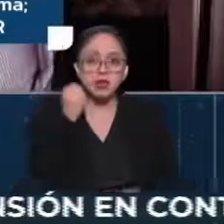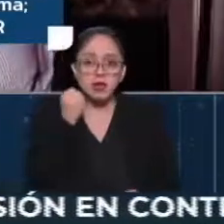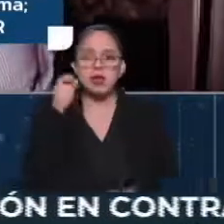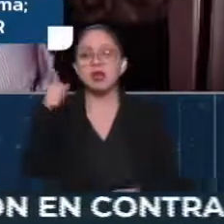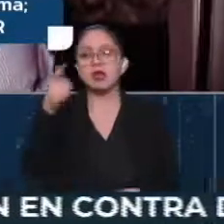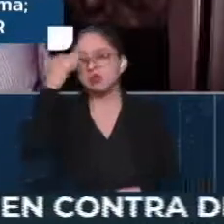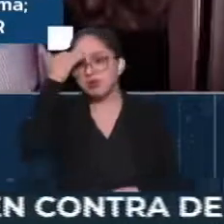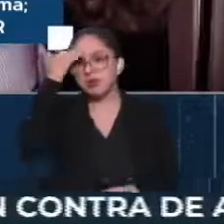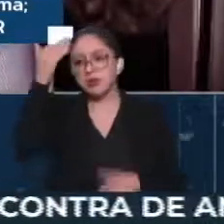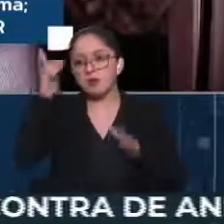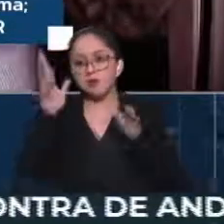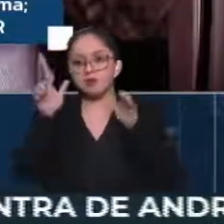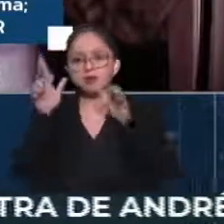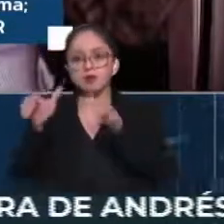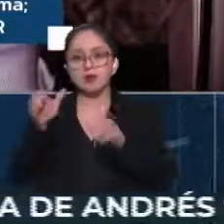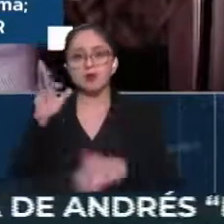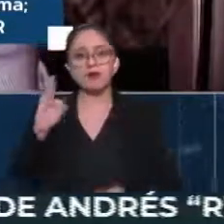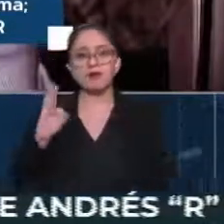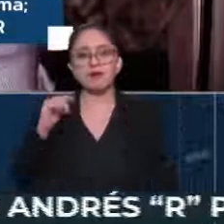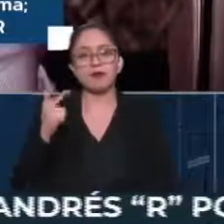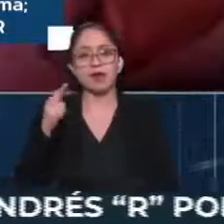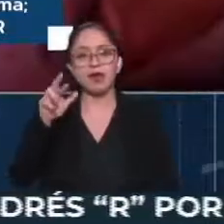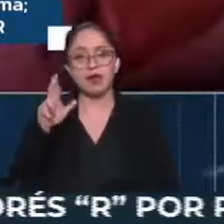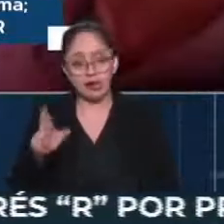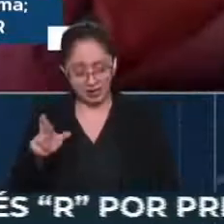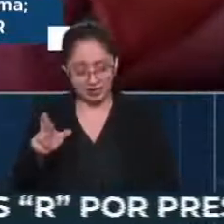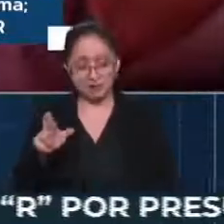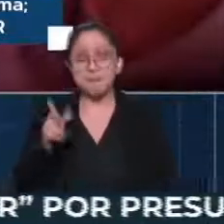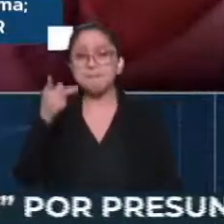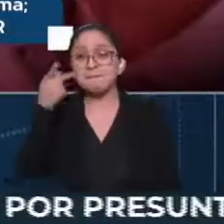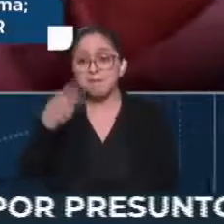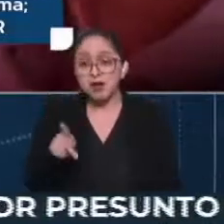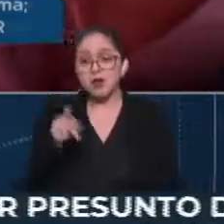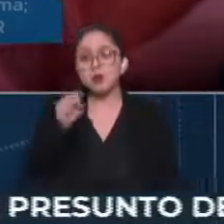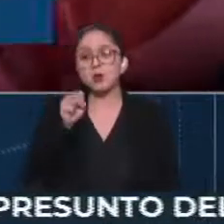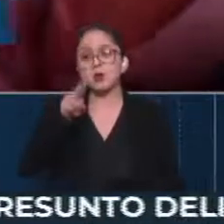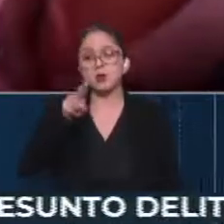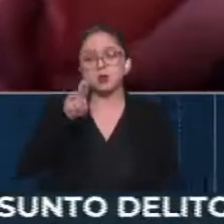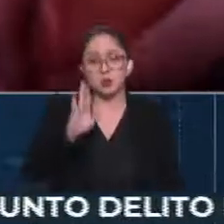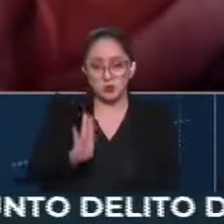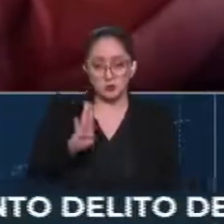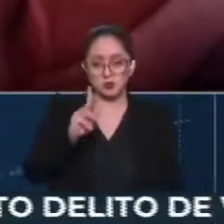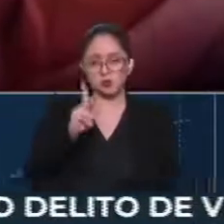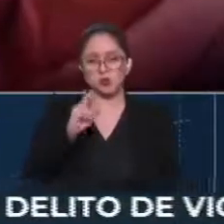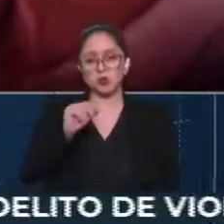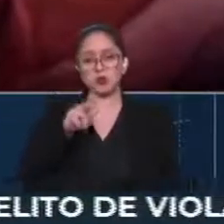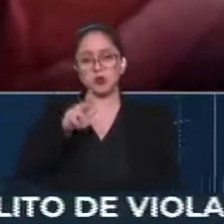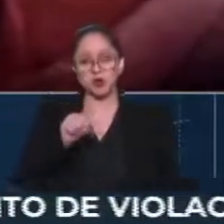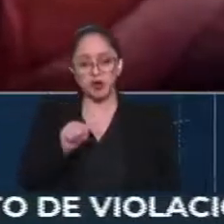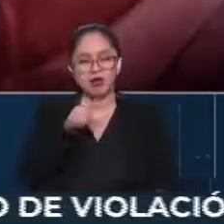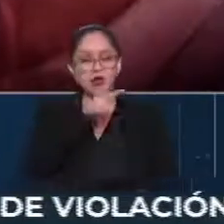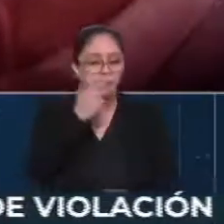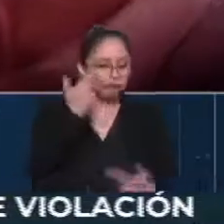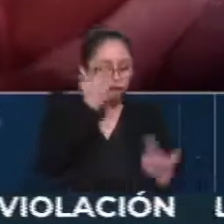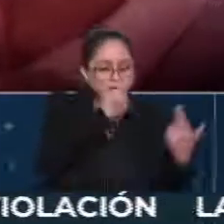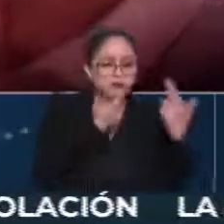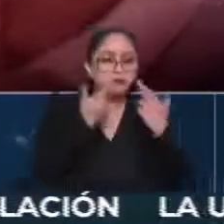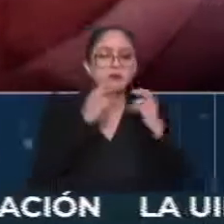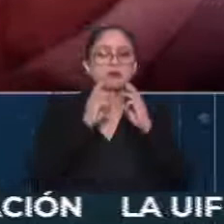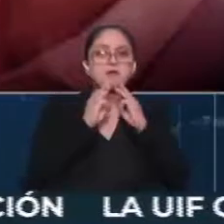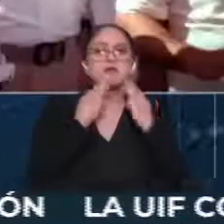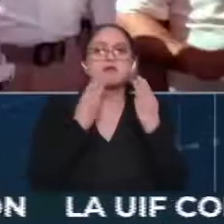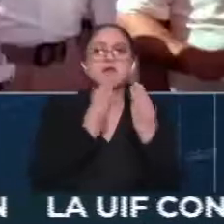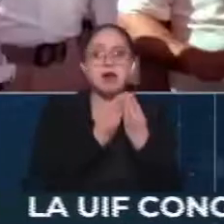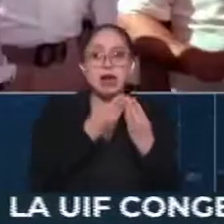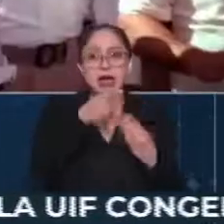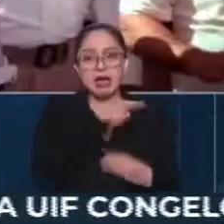Fiscalía en la Ciudad de México, y también informo que a través de la Subprocuraduría Especializada en Investigación de Delincuencia Organizada es como se